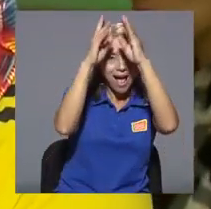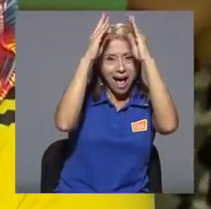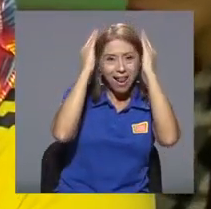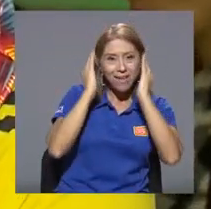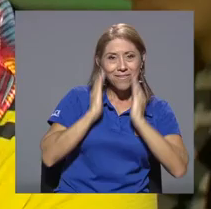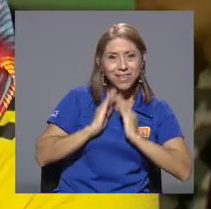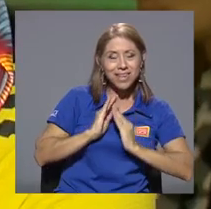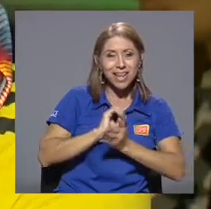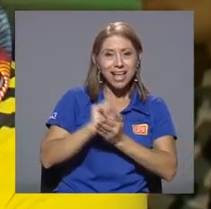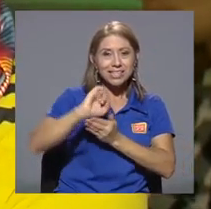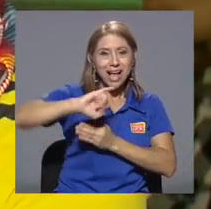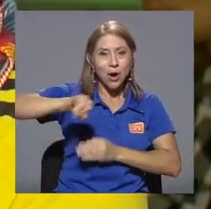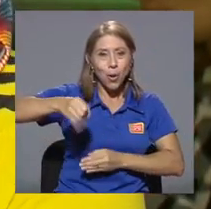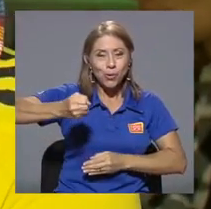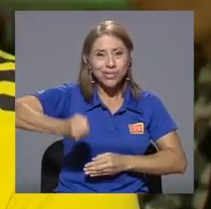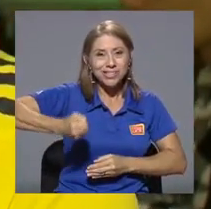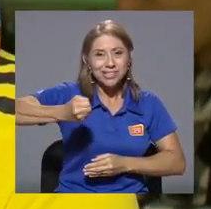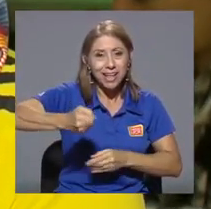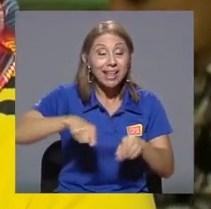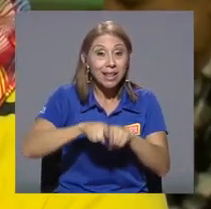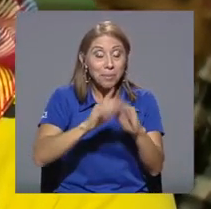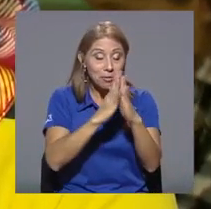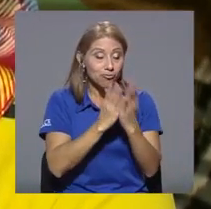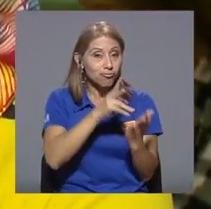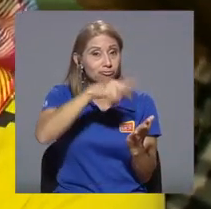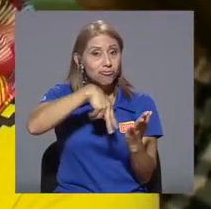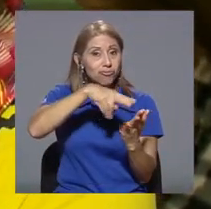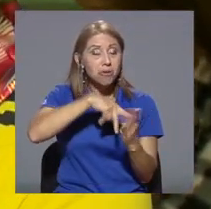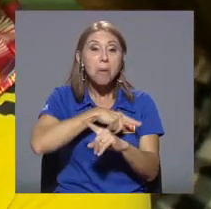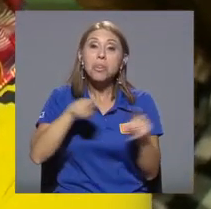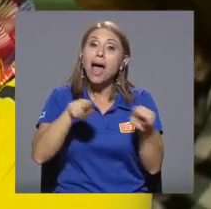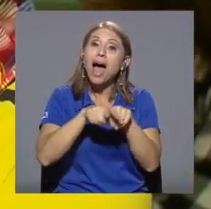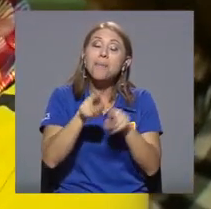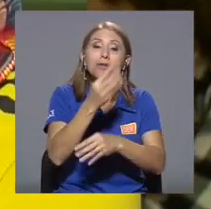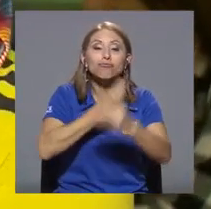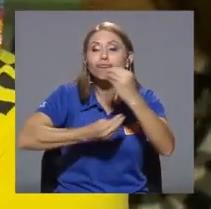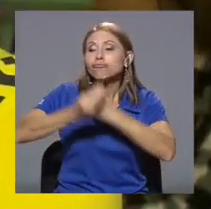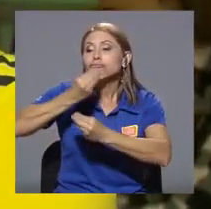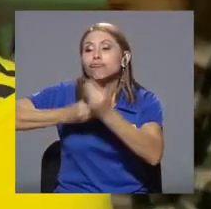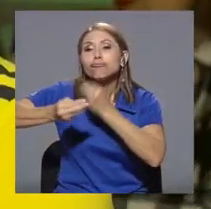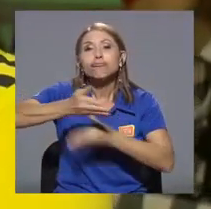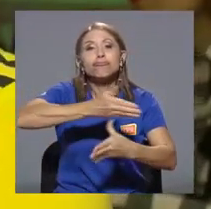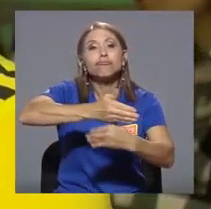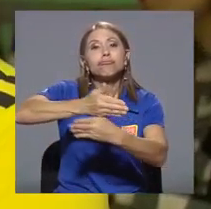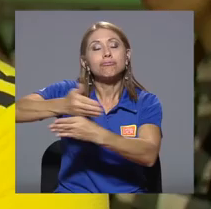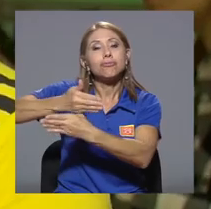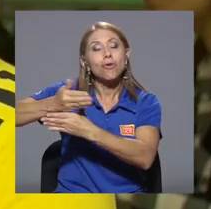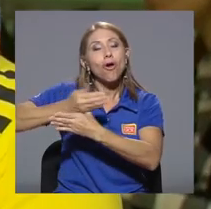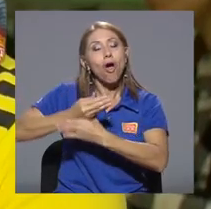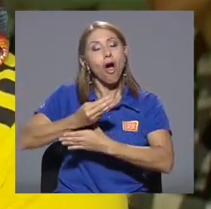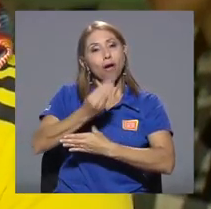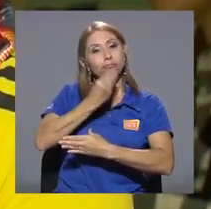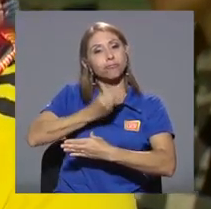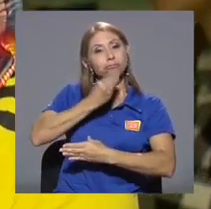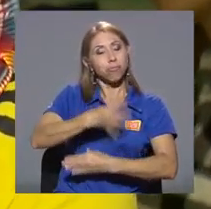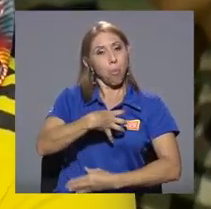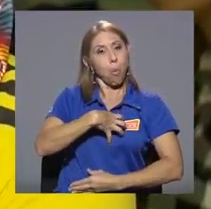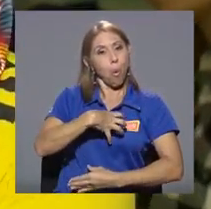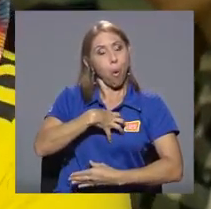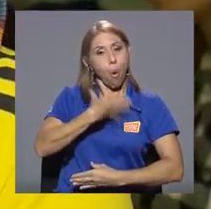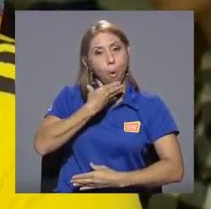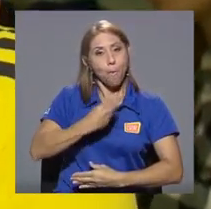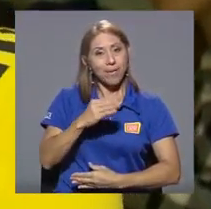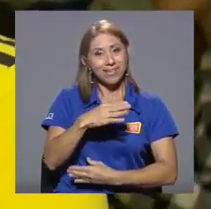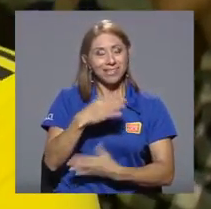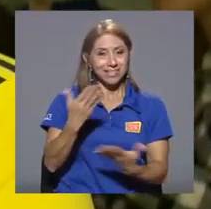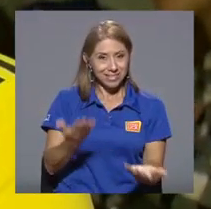pero adicional a eso, compartimos unos alimentos o unas recetas muy propias de diciembre,